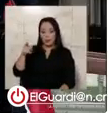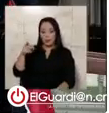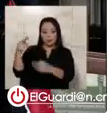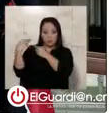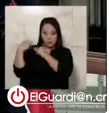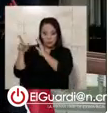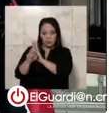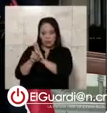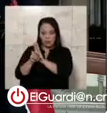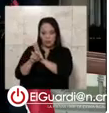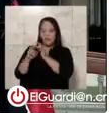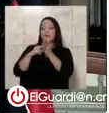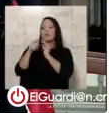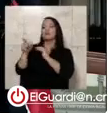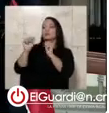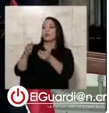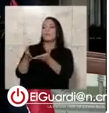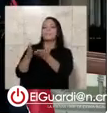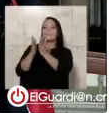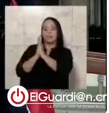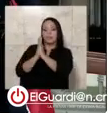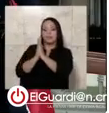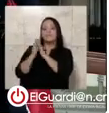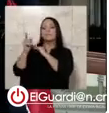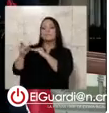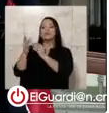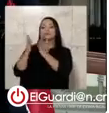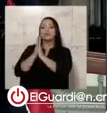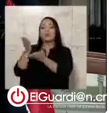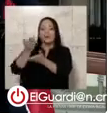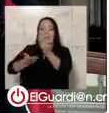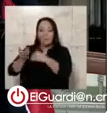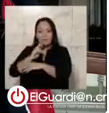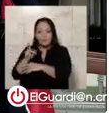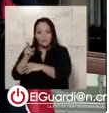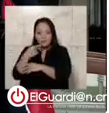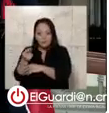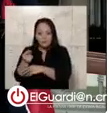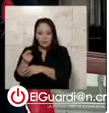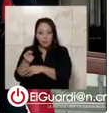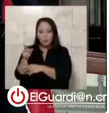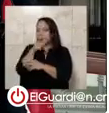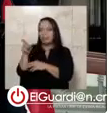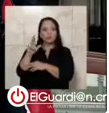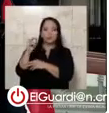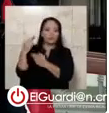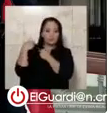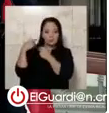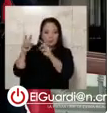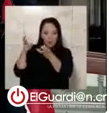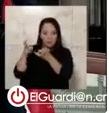puede pedir, pero es una solicitud amable, eso es lo que está diciendo, porque ellos no son responsables de